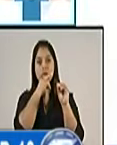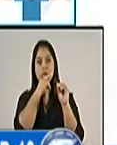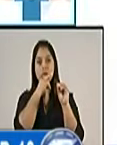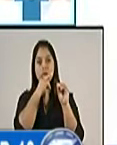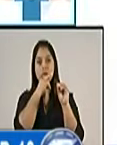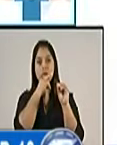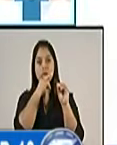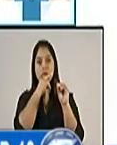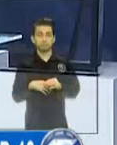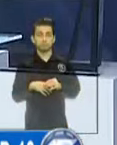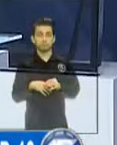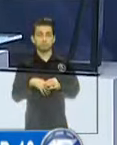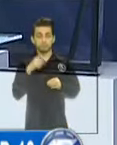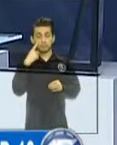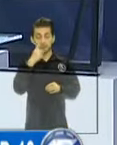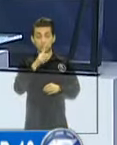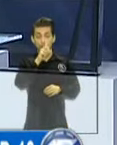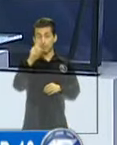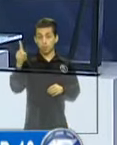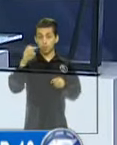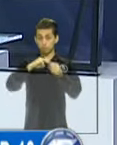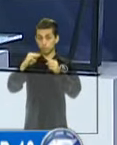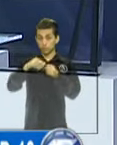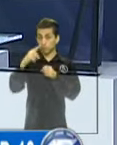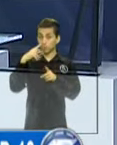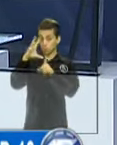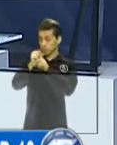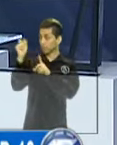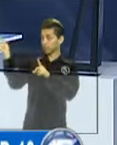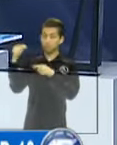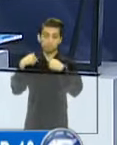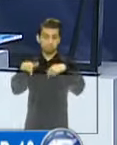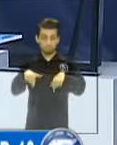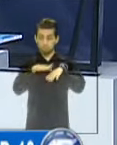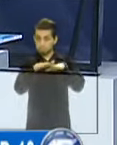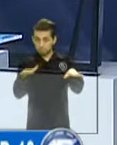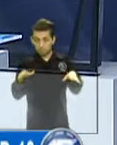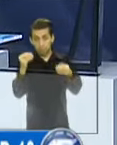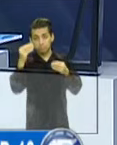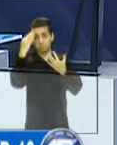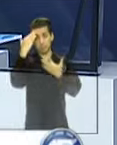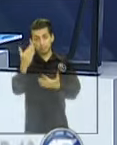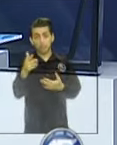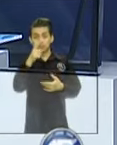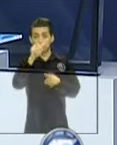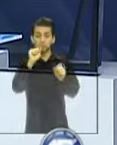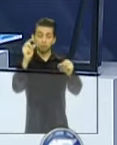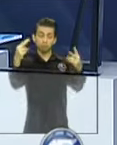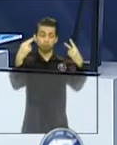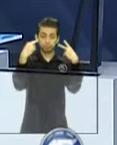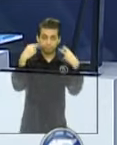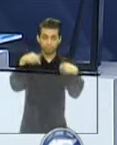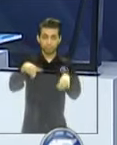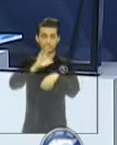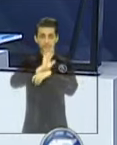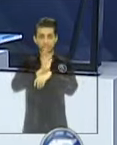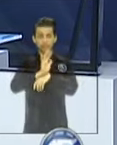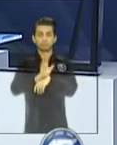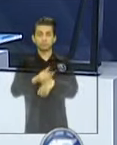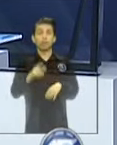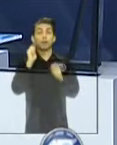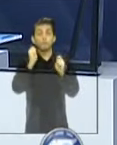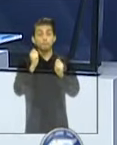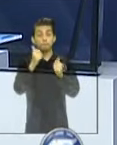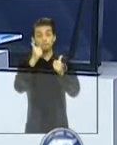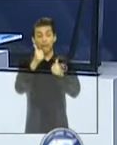Ténganlo ustedes en cuenta. Por nuestra parte es todo. Queremos agradecerles también el favor de su atención, desearles lo mejor para esta semana